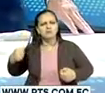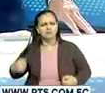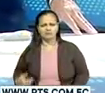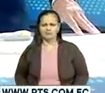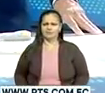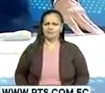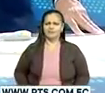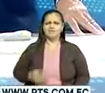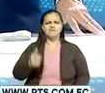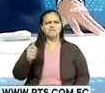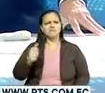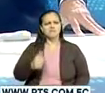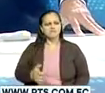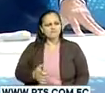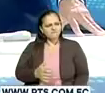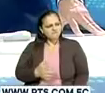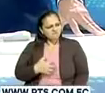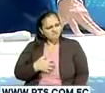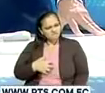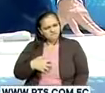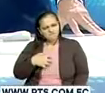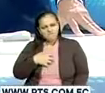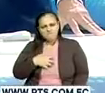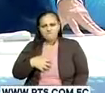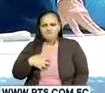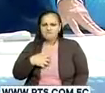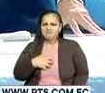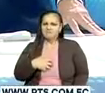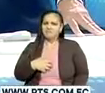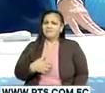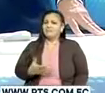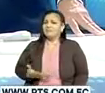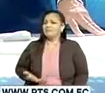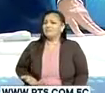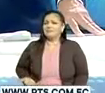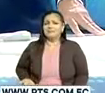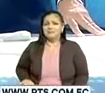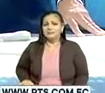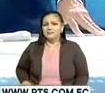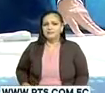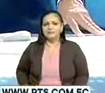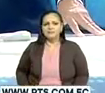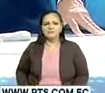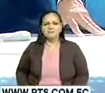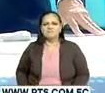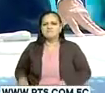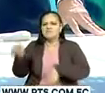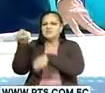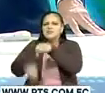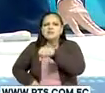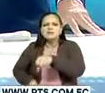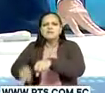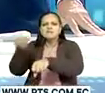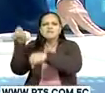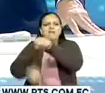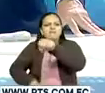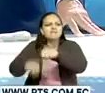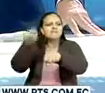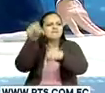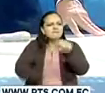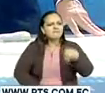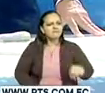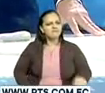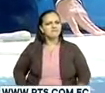de su vida resentida que ha tenido siempre. Entonces van destruyendo, como que si con eso le dan